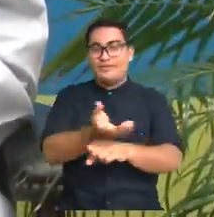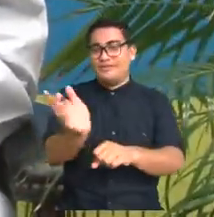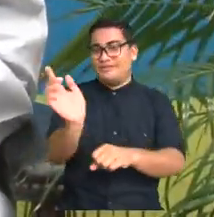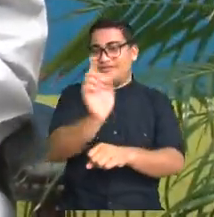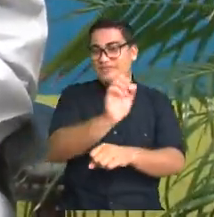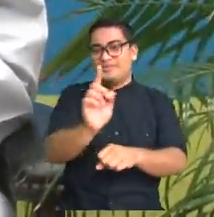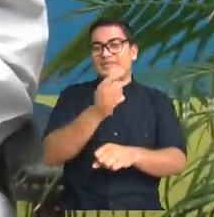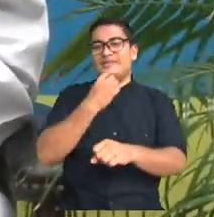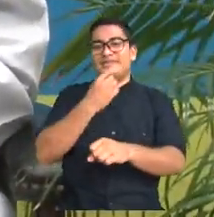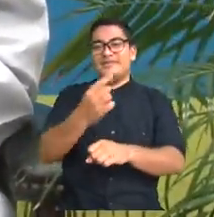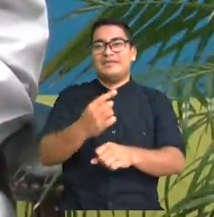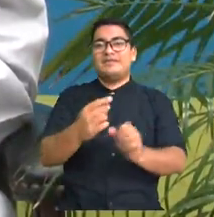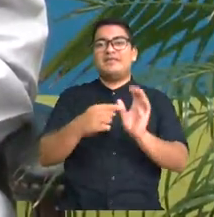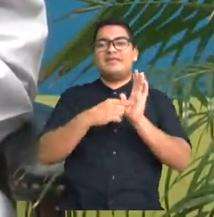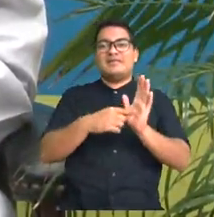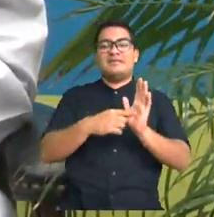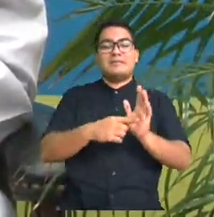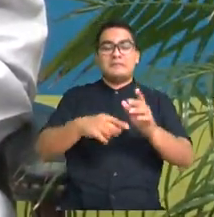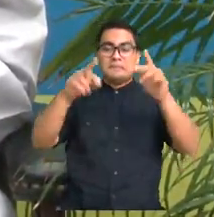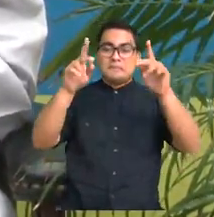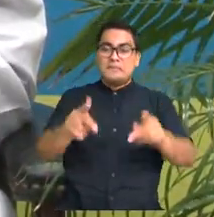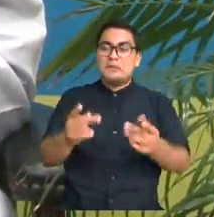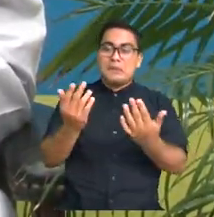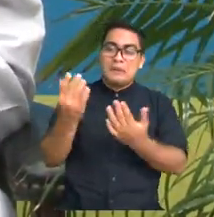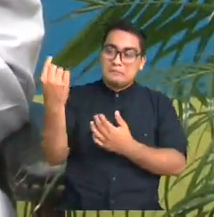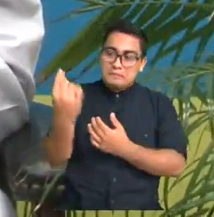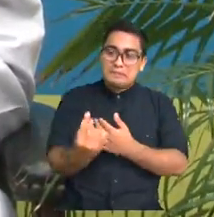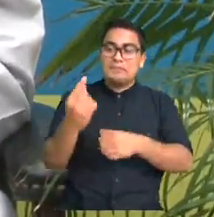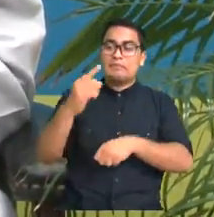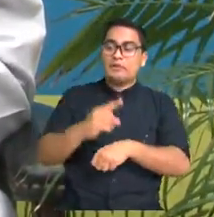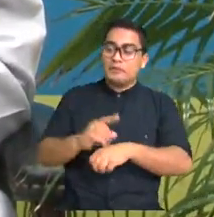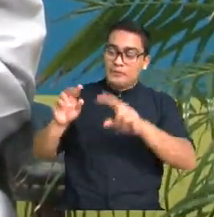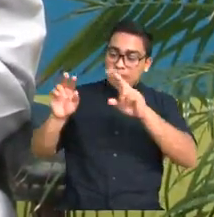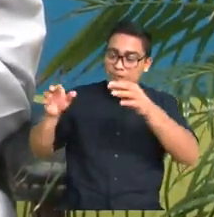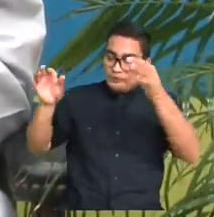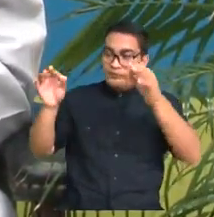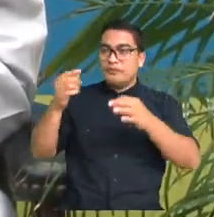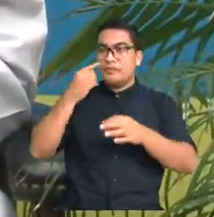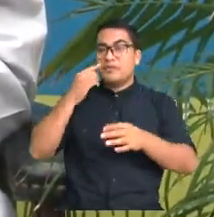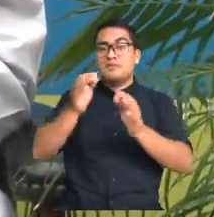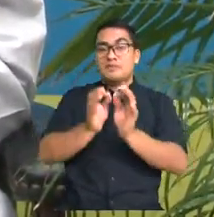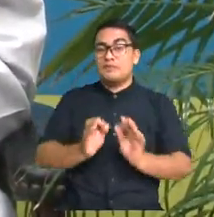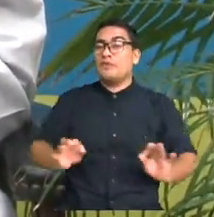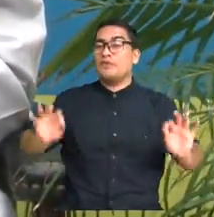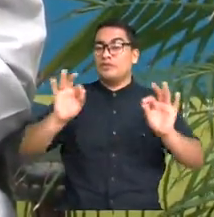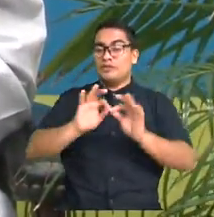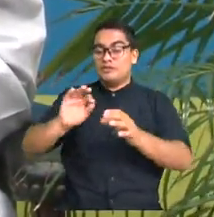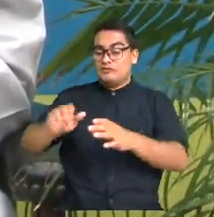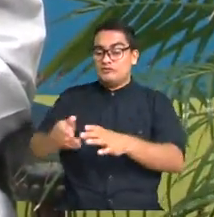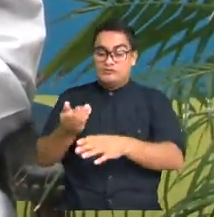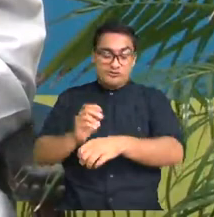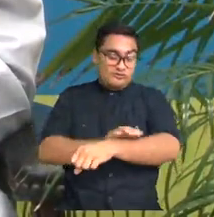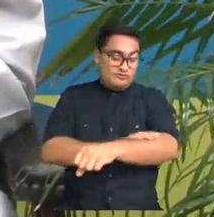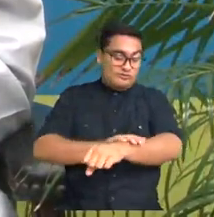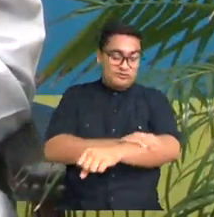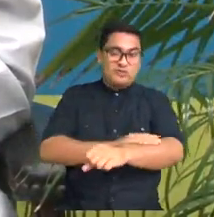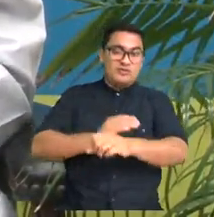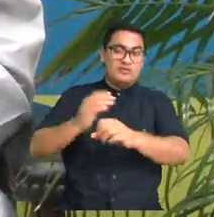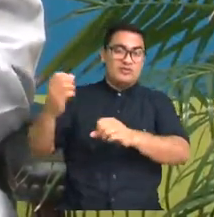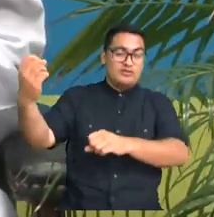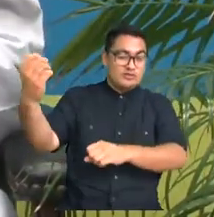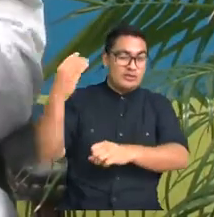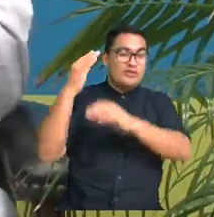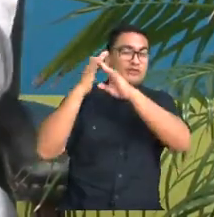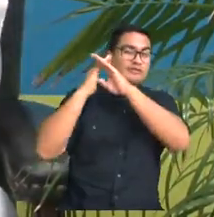caso, si es individualizarlo, básicamente siempre el uso del bloqueador solar y evitar estar expuesto en horas